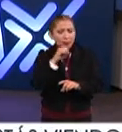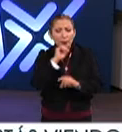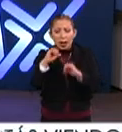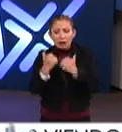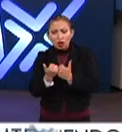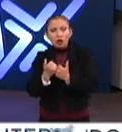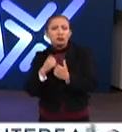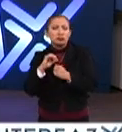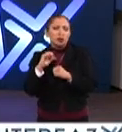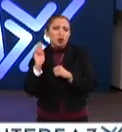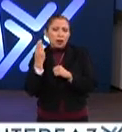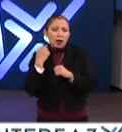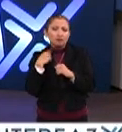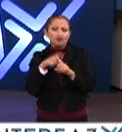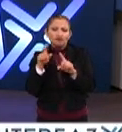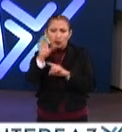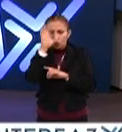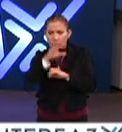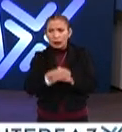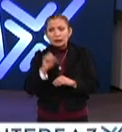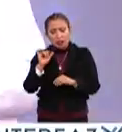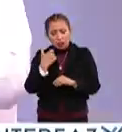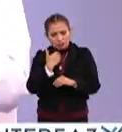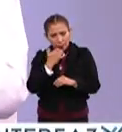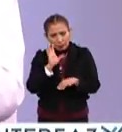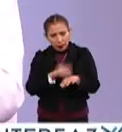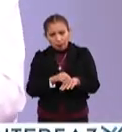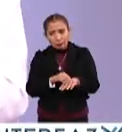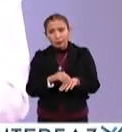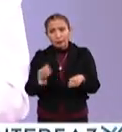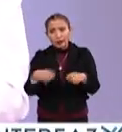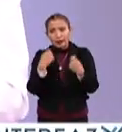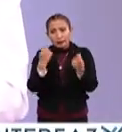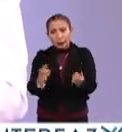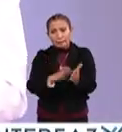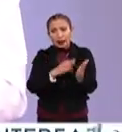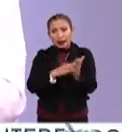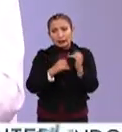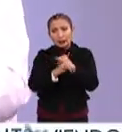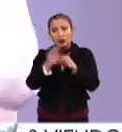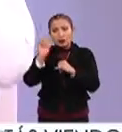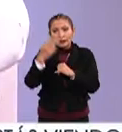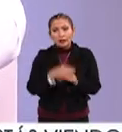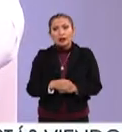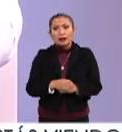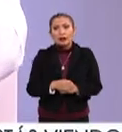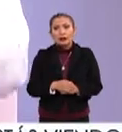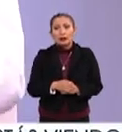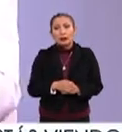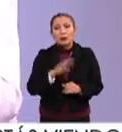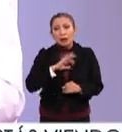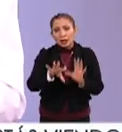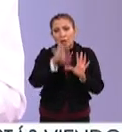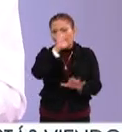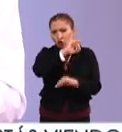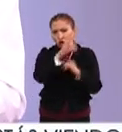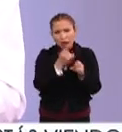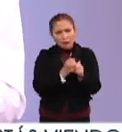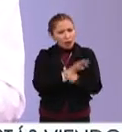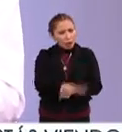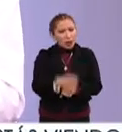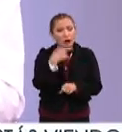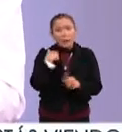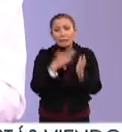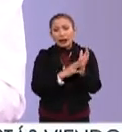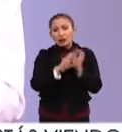Asociación Nacional de Universidades Interculturales. Claro que sí, si me permite nada más la página de la universidad. Por favor, muy importante. Bueno, pueden encontrar todos los datos